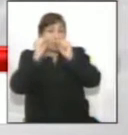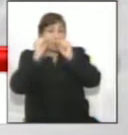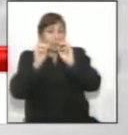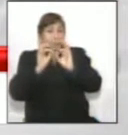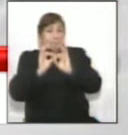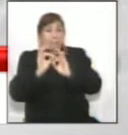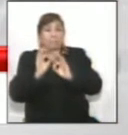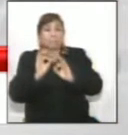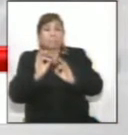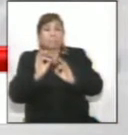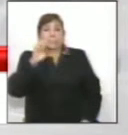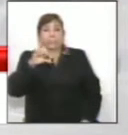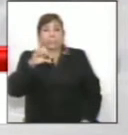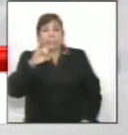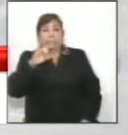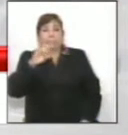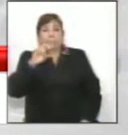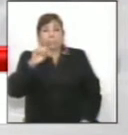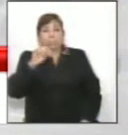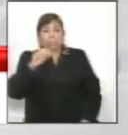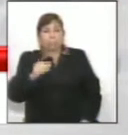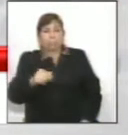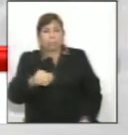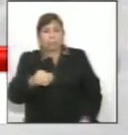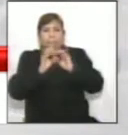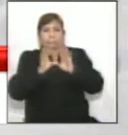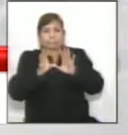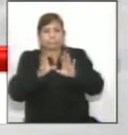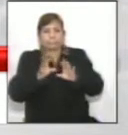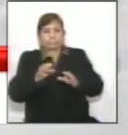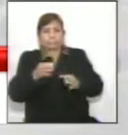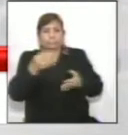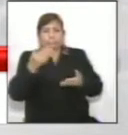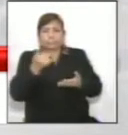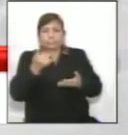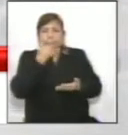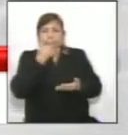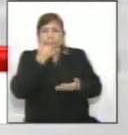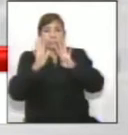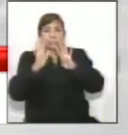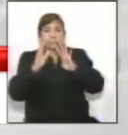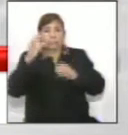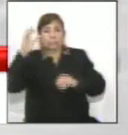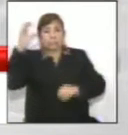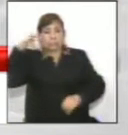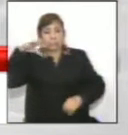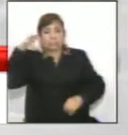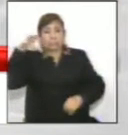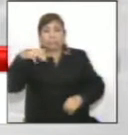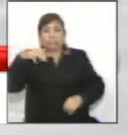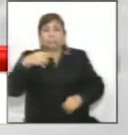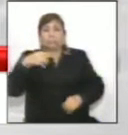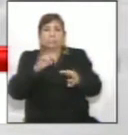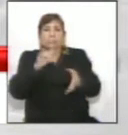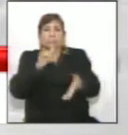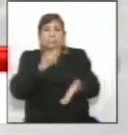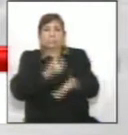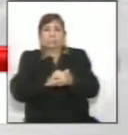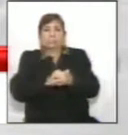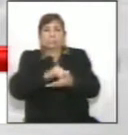Requena. Hay que ser claros, lo ocurrido el 9 de agosto responde a que el pueblo